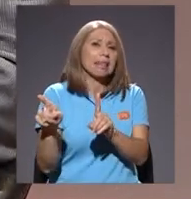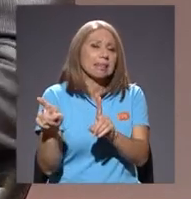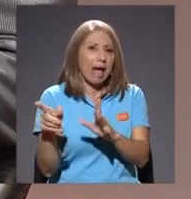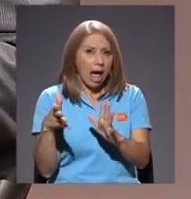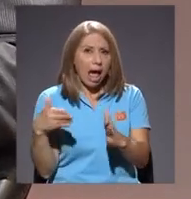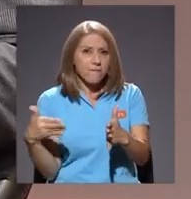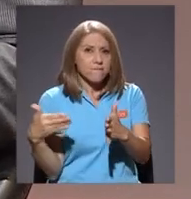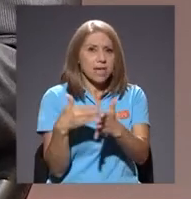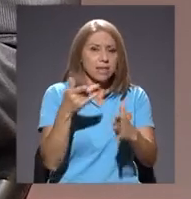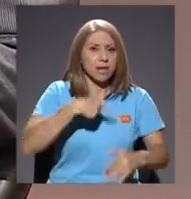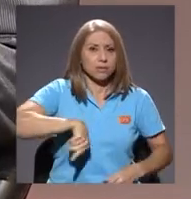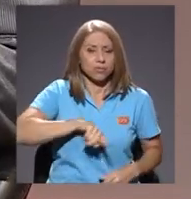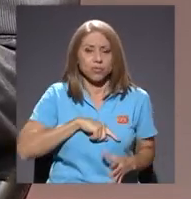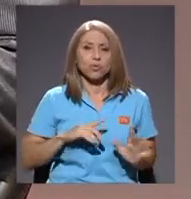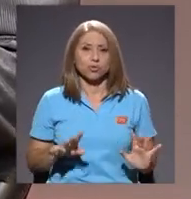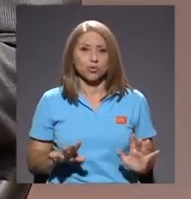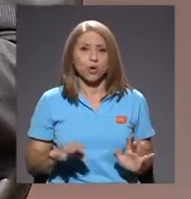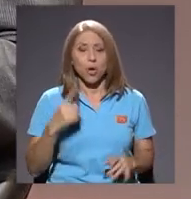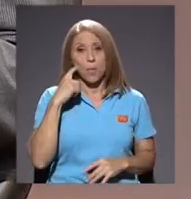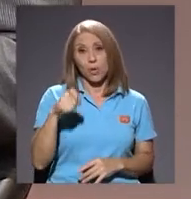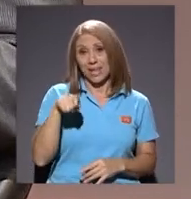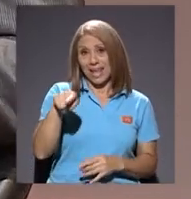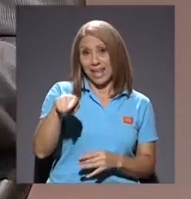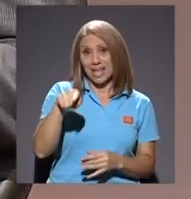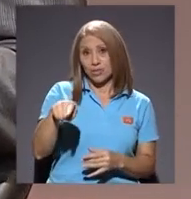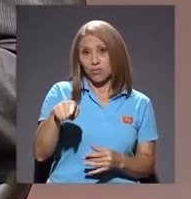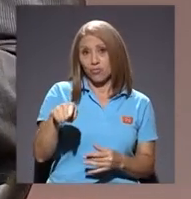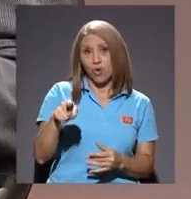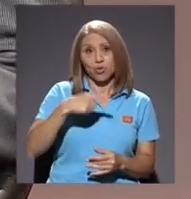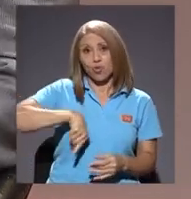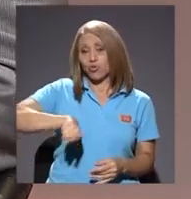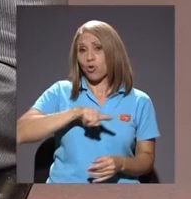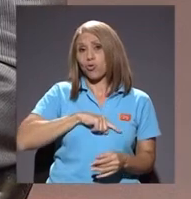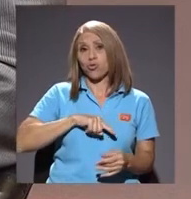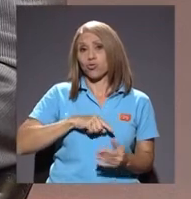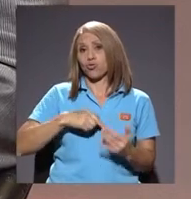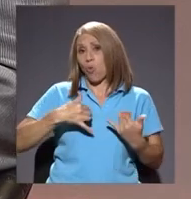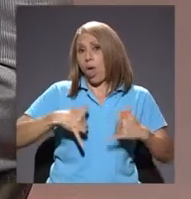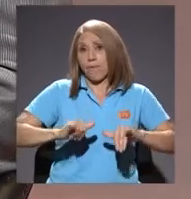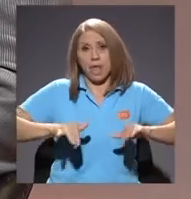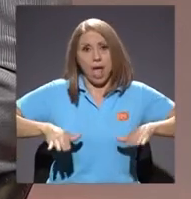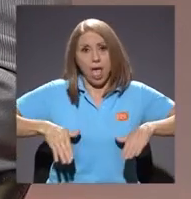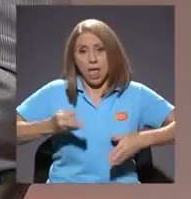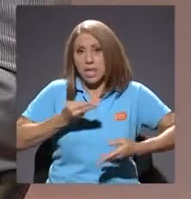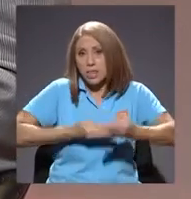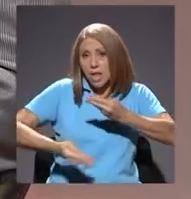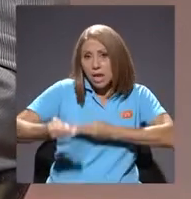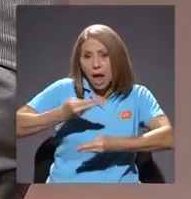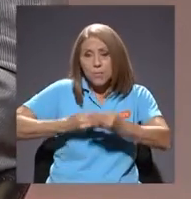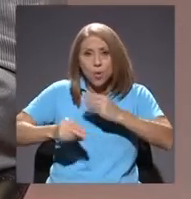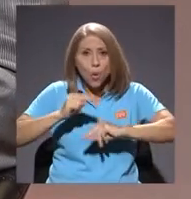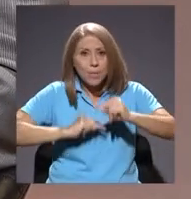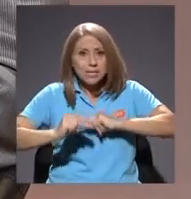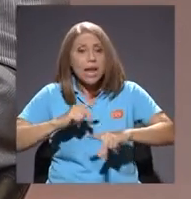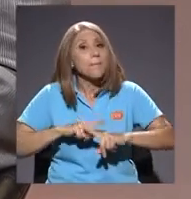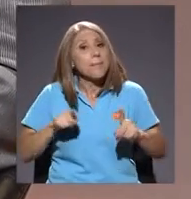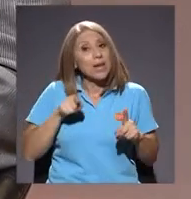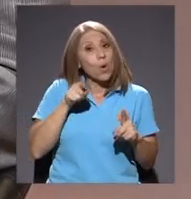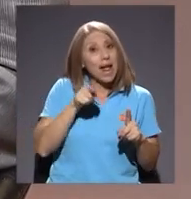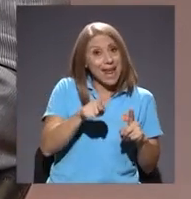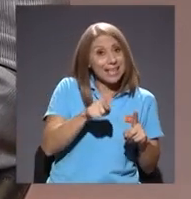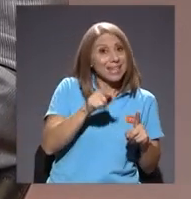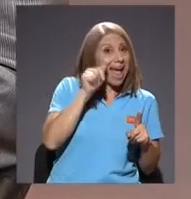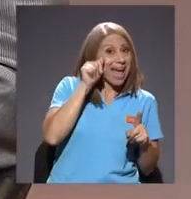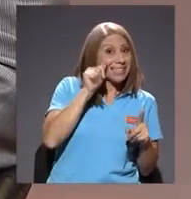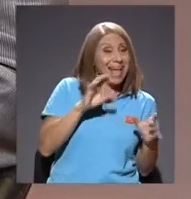con un sector de la economía de la cual todavía no tenemos mucho intercambio comercial pero que claramente interactúa con norteamericana y por